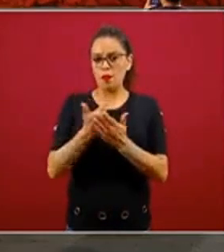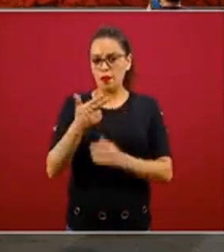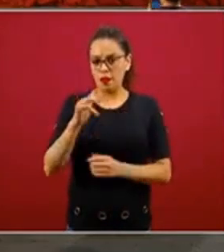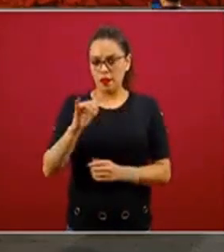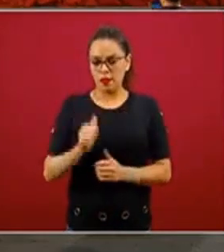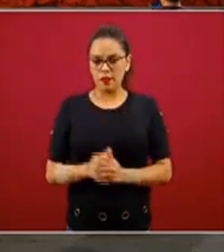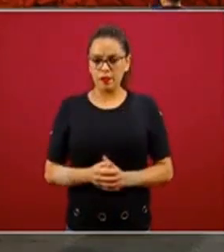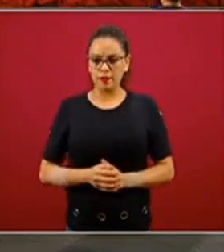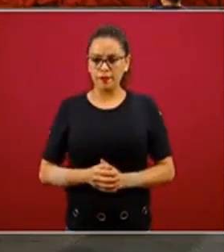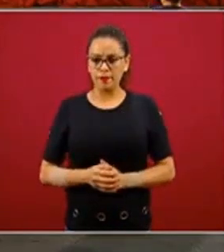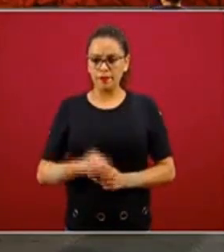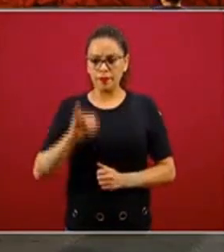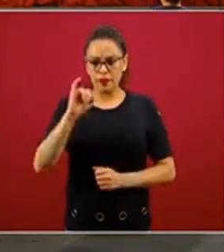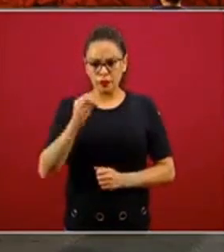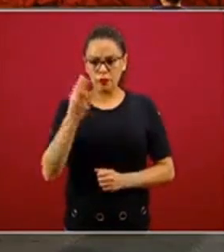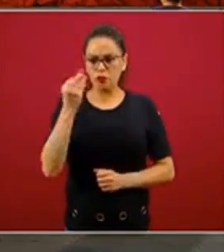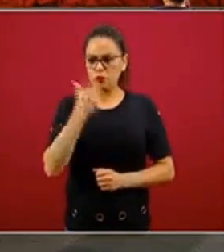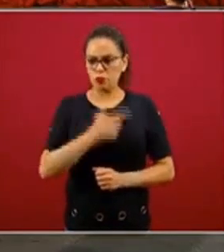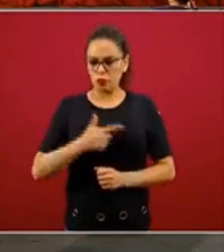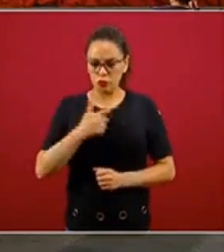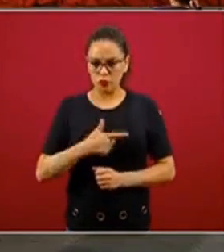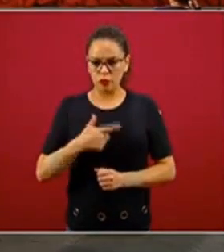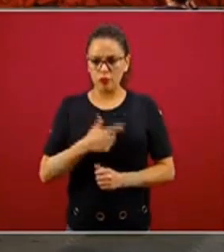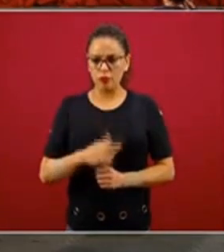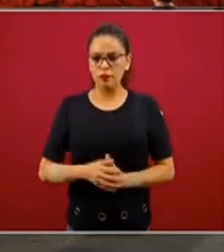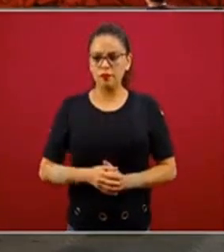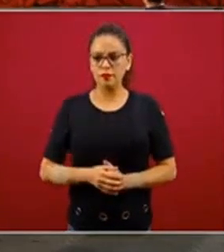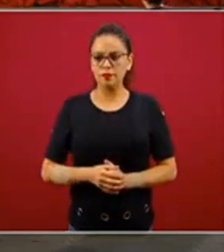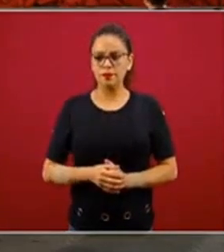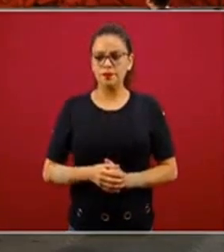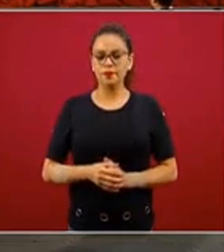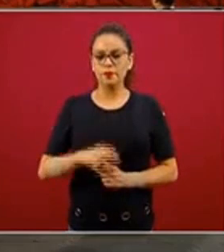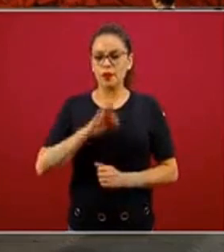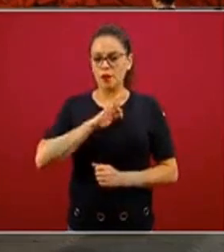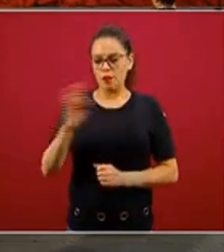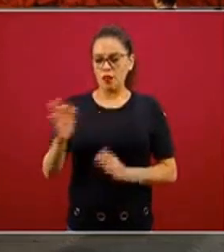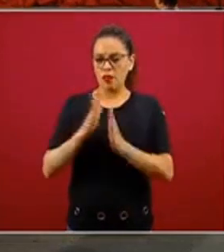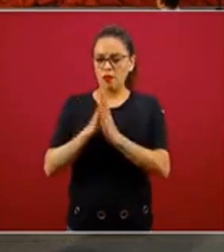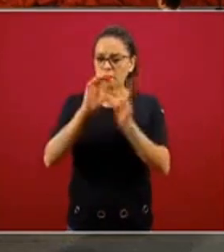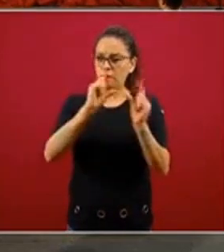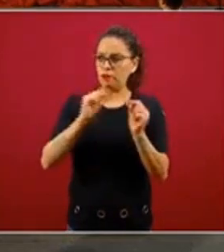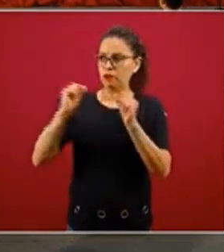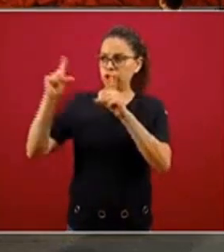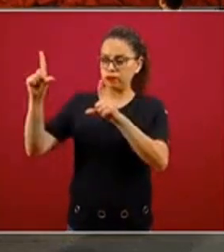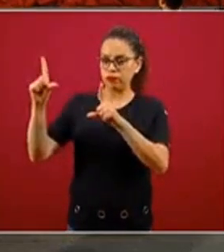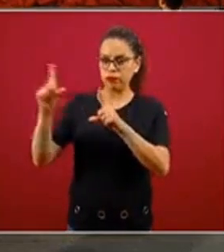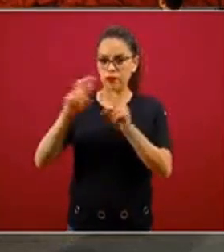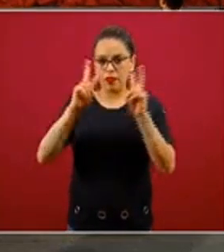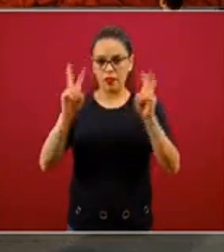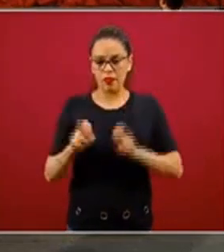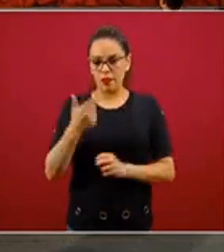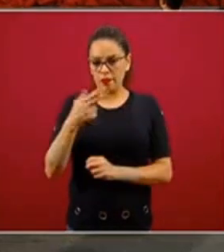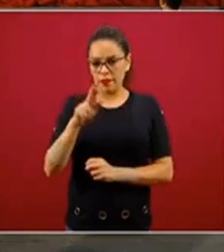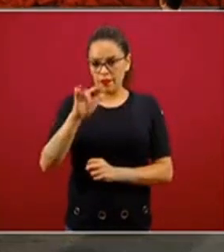Perfecto, con muchísimo gusto. Por favor, si pueden poner la diapositiva de la guía.